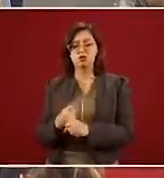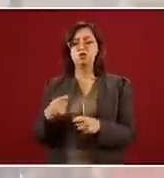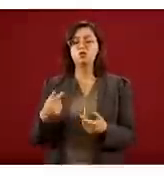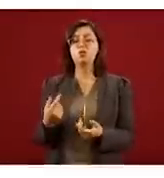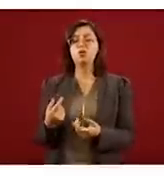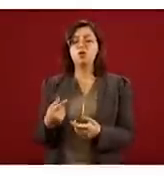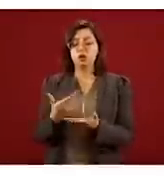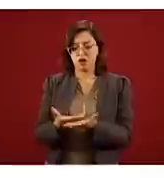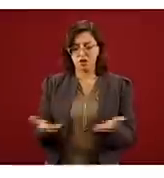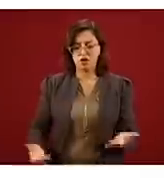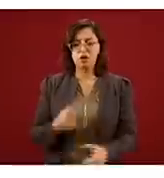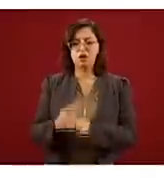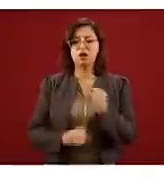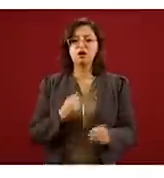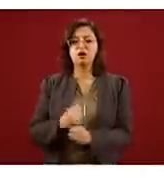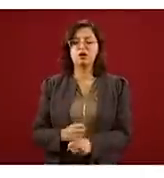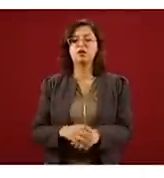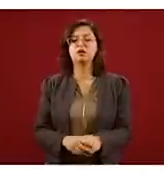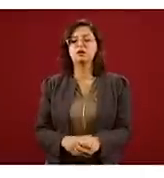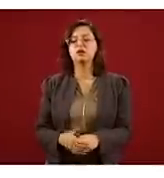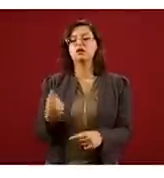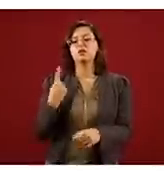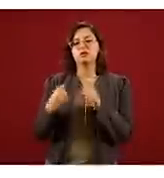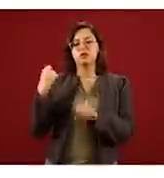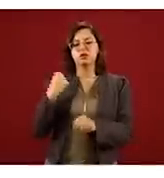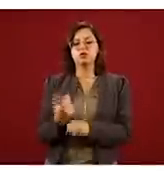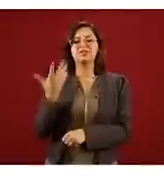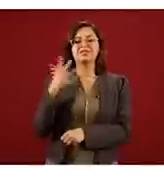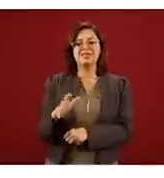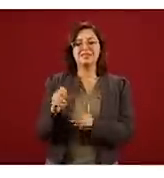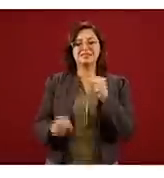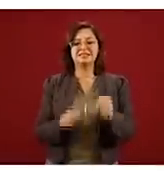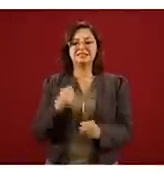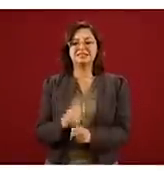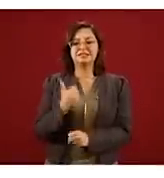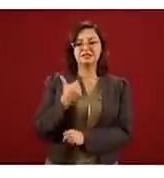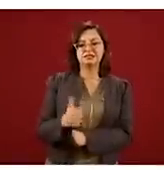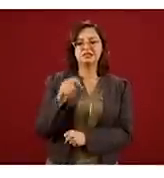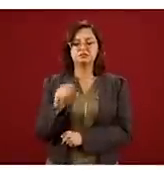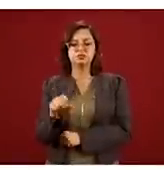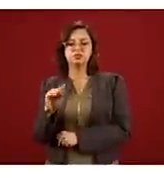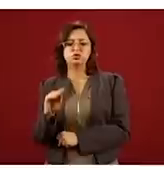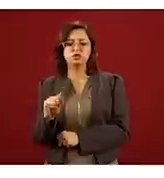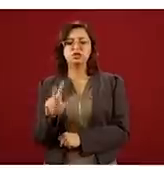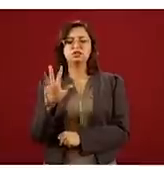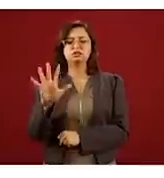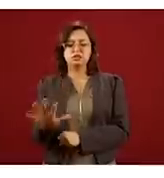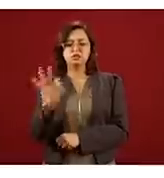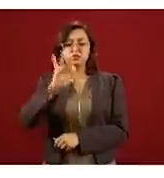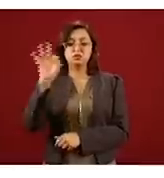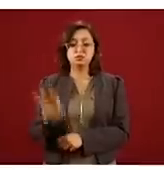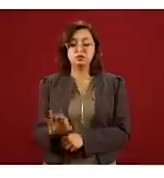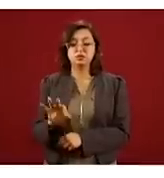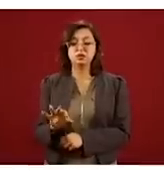pasado hicimos una colocación a 10 años y la tasa fue del orden de 6.85. En aquel momento